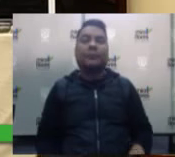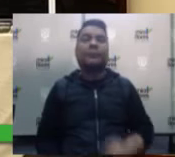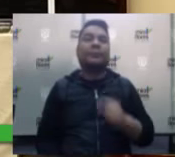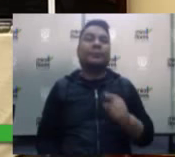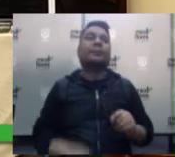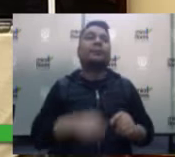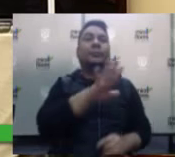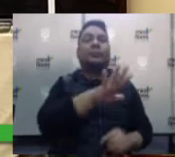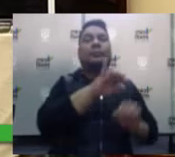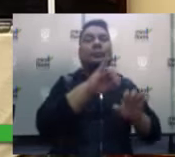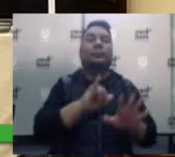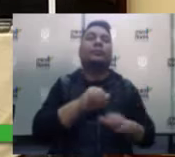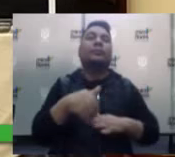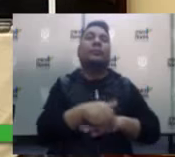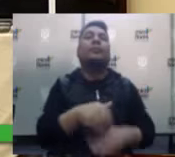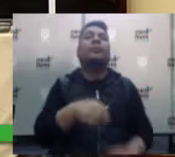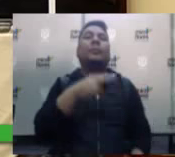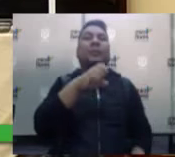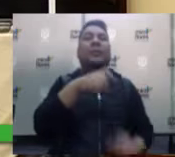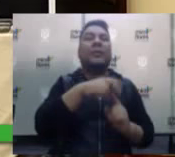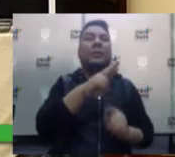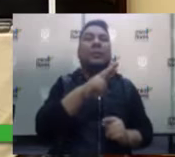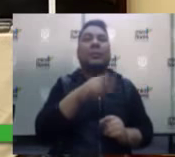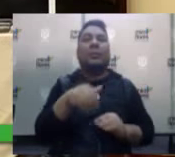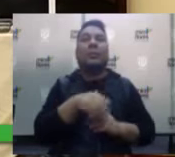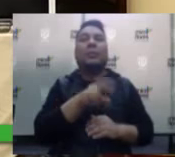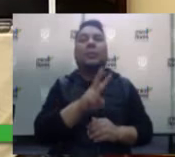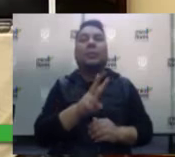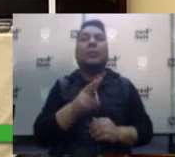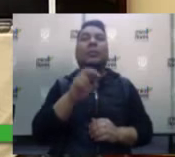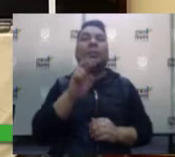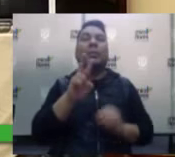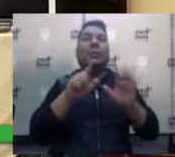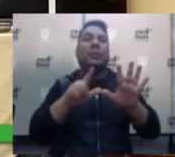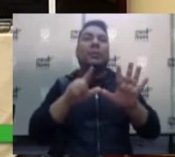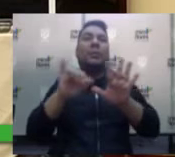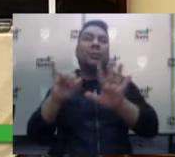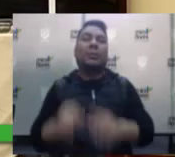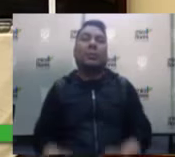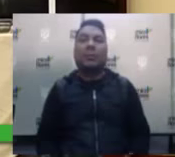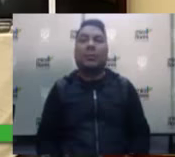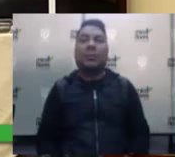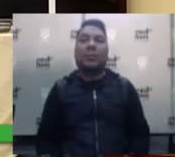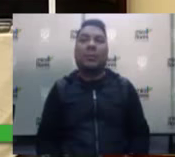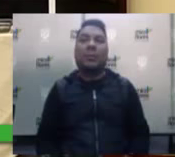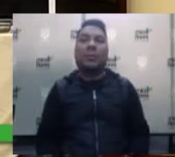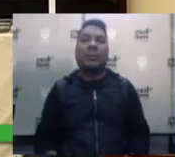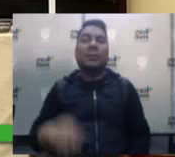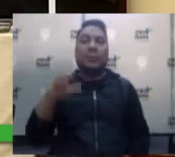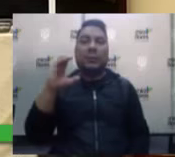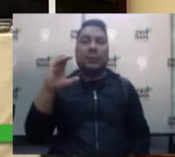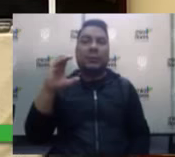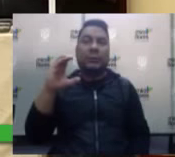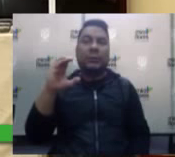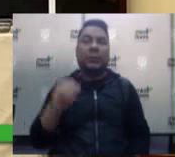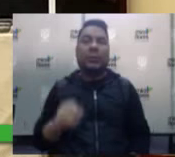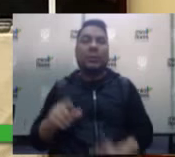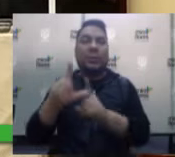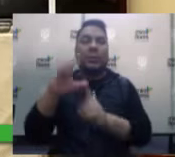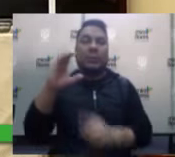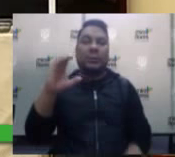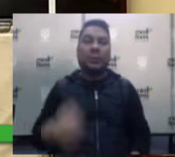Ubicación 56, avenida General Ernesto Montagne, cuadra 2, frente al 276. Letra C.